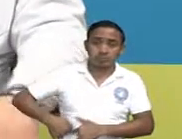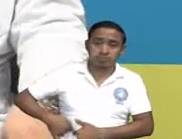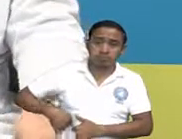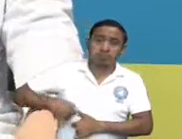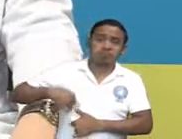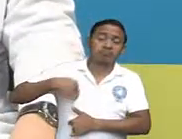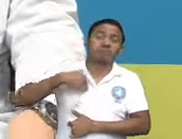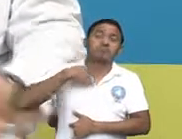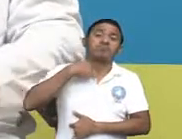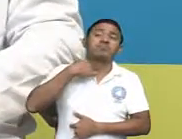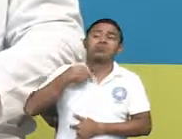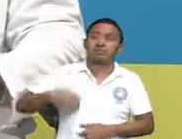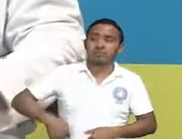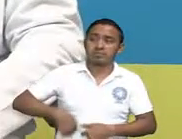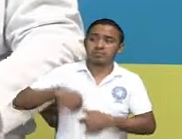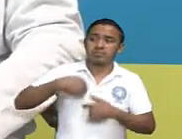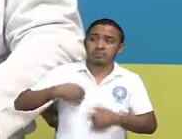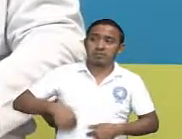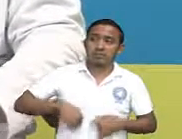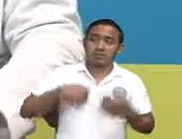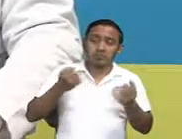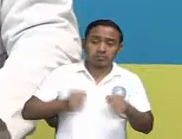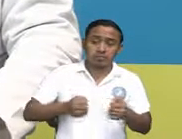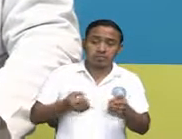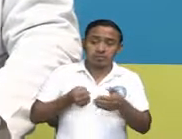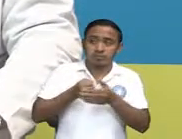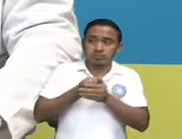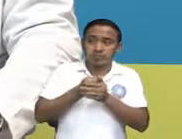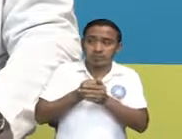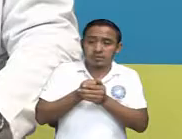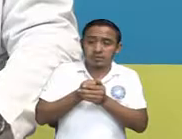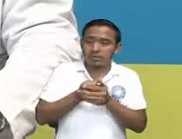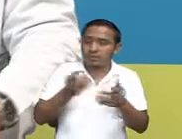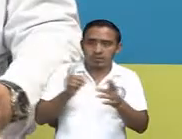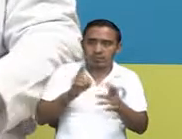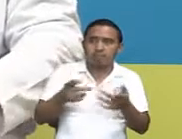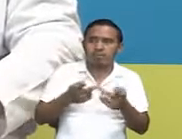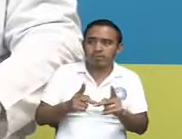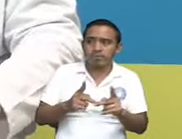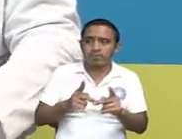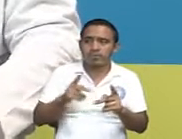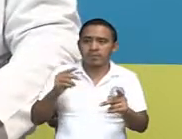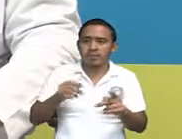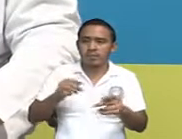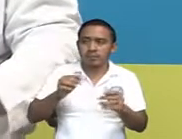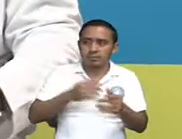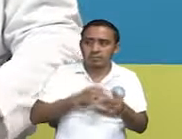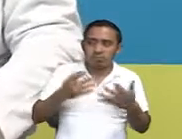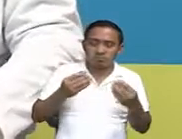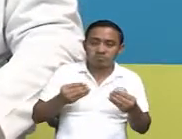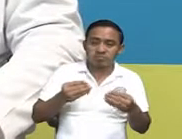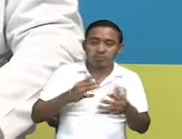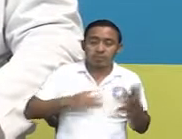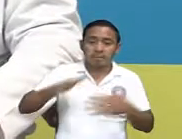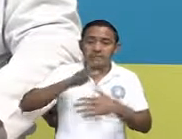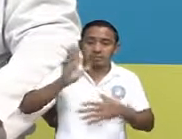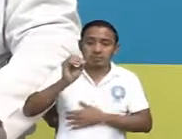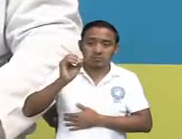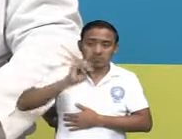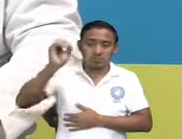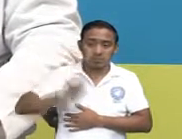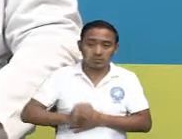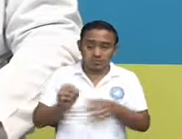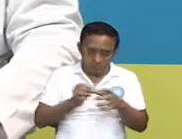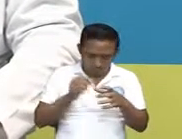recorrido grandes varices que incluso hasta pueden tapar el esófago. No producen obstrucción, pero se ven que ya son muy grandes, más del 50%